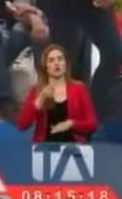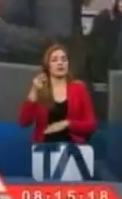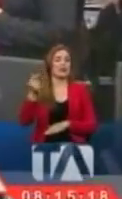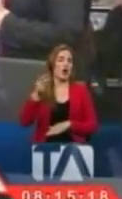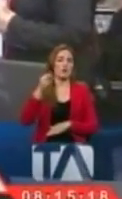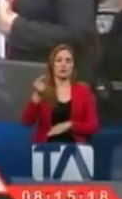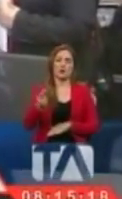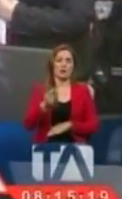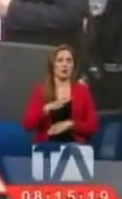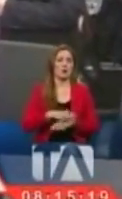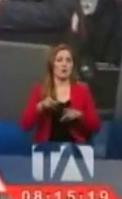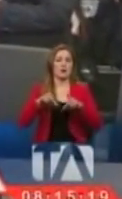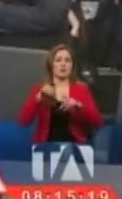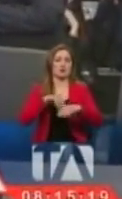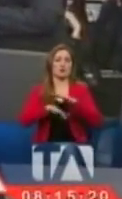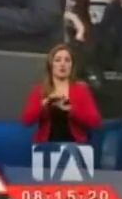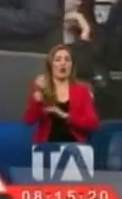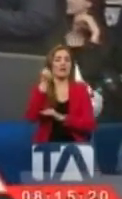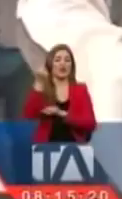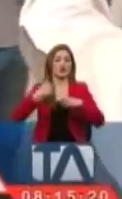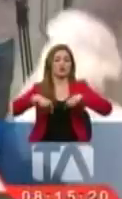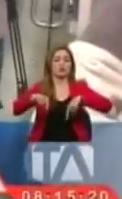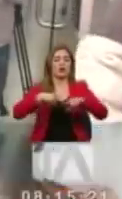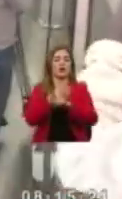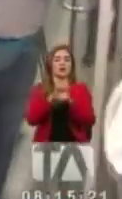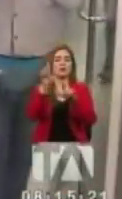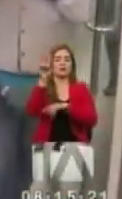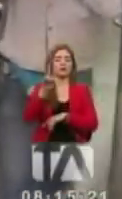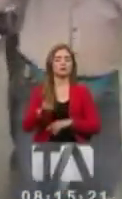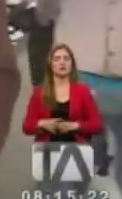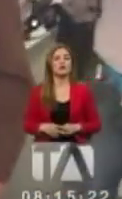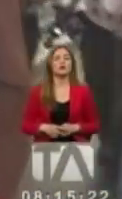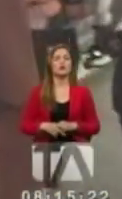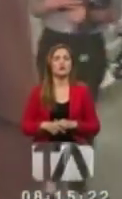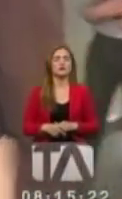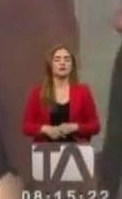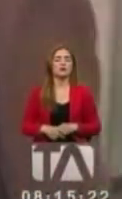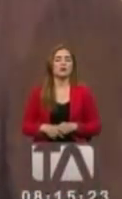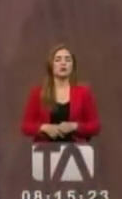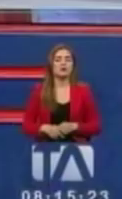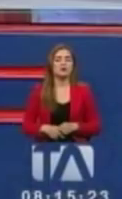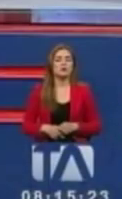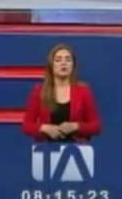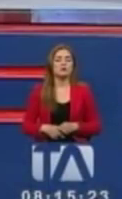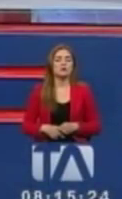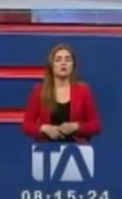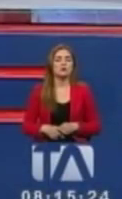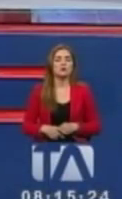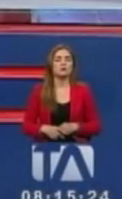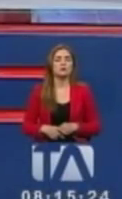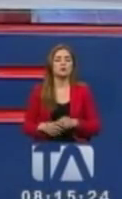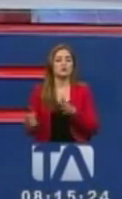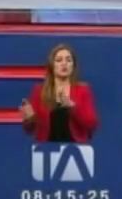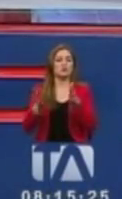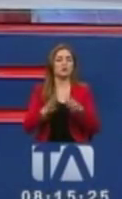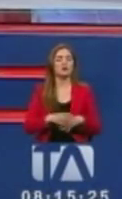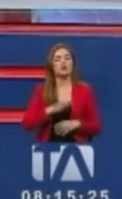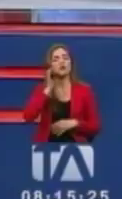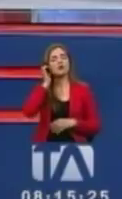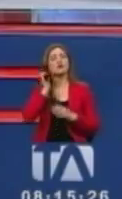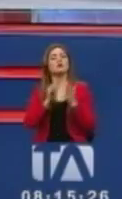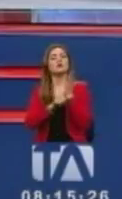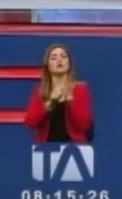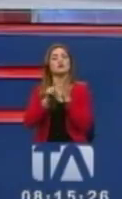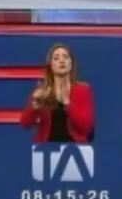celeridad en pro de los derechos de libre movilidad en quito- daniela valencia 24 horas maría verónica espinoza